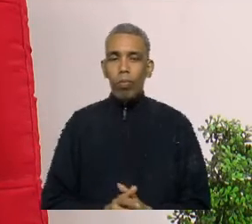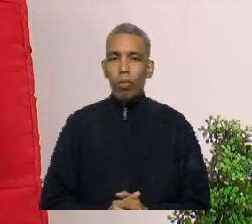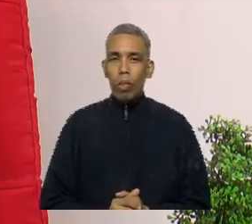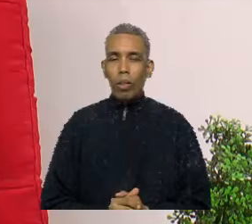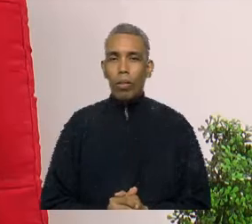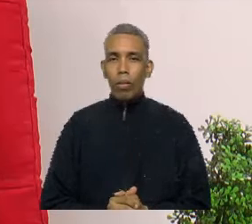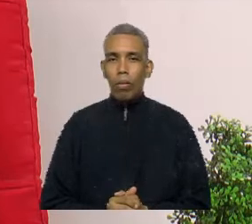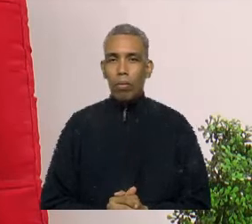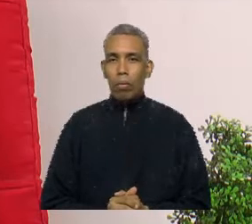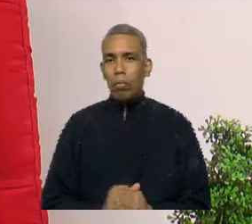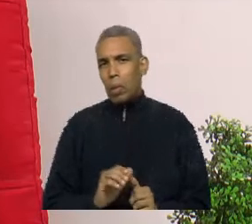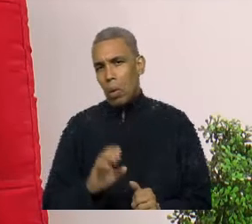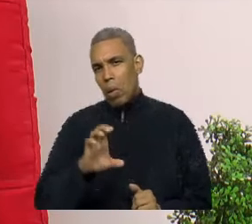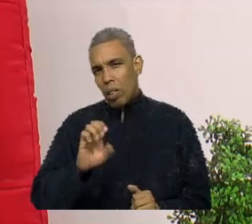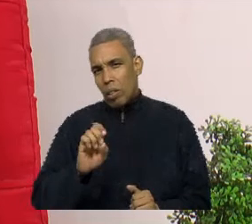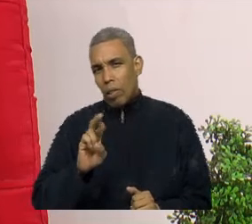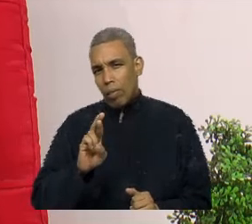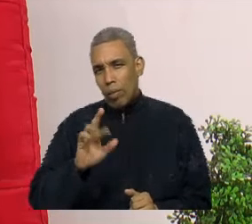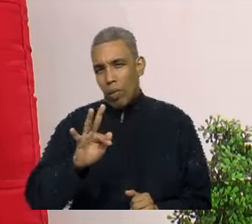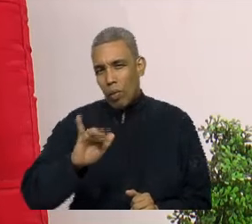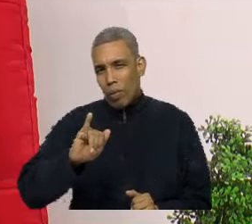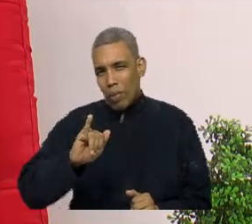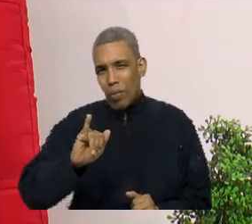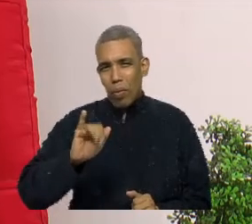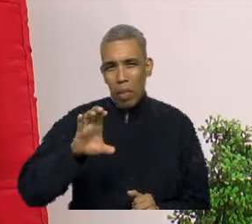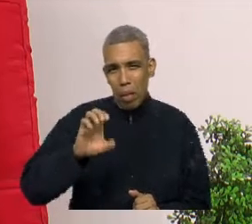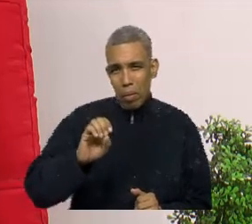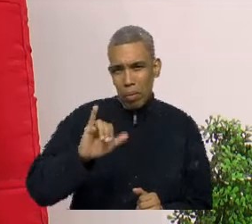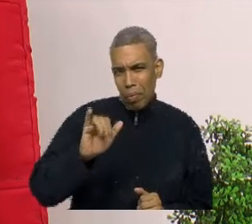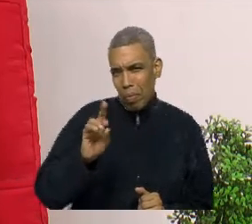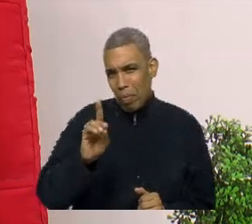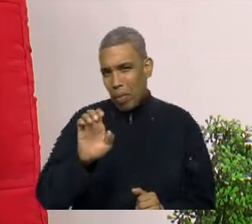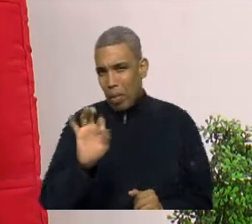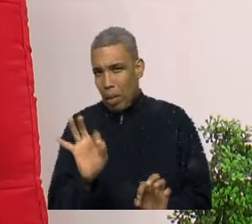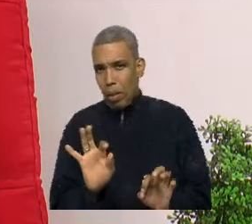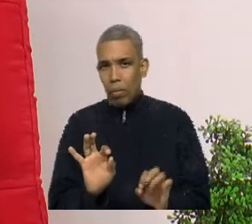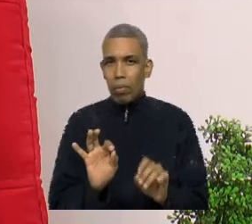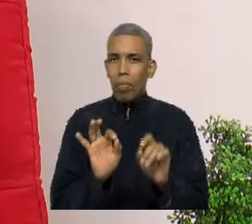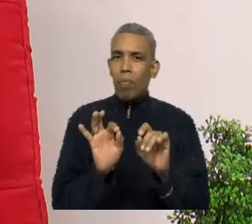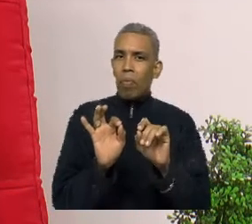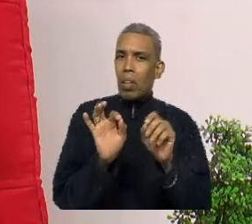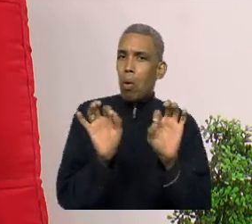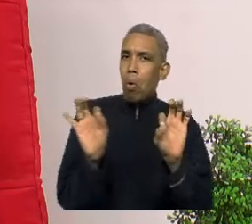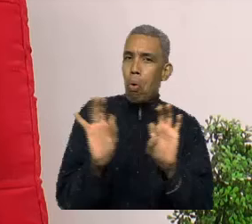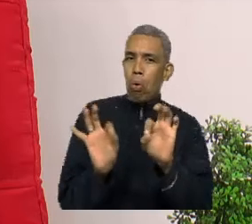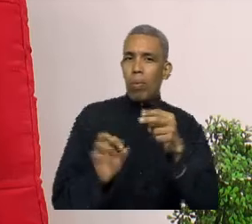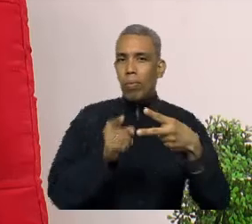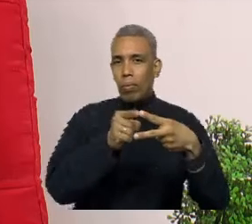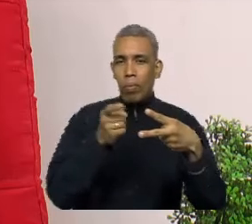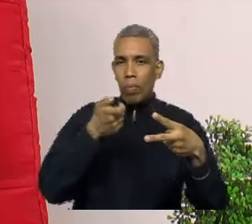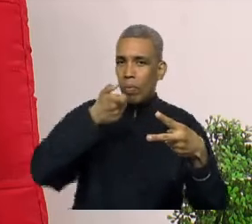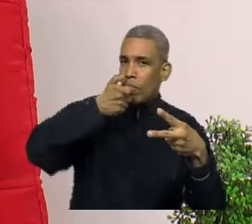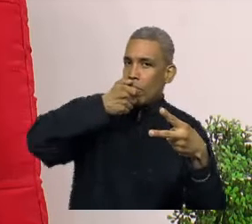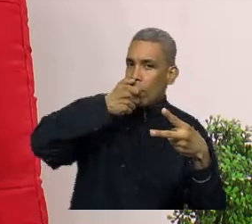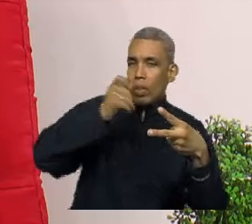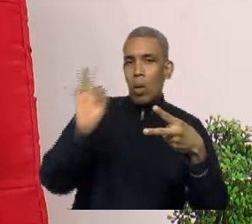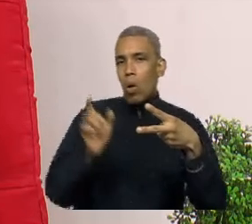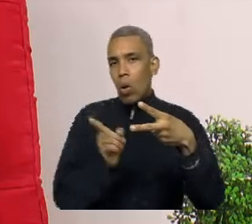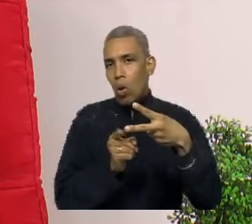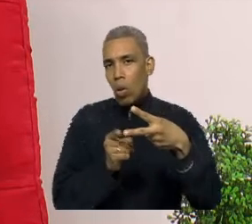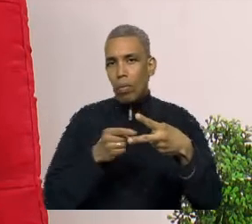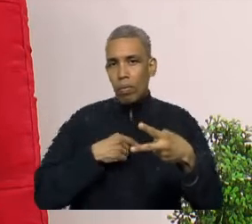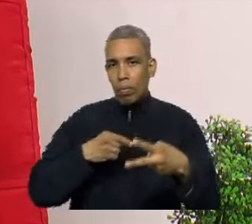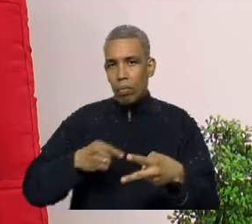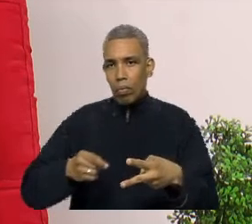lo decía, corticoides de tipo inhalados o tomados, cuando el niño generalmente,